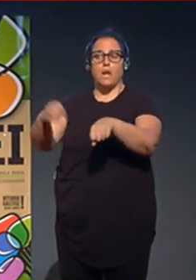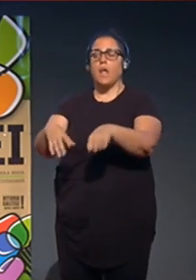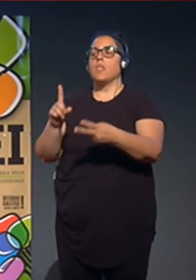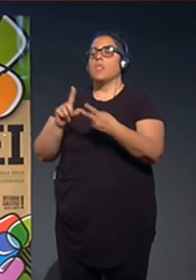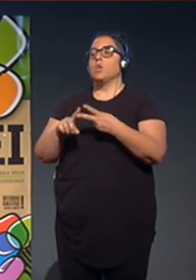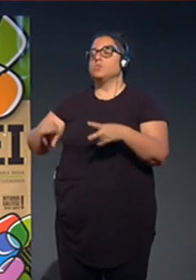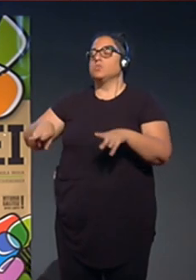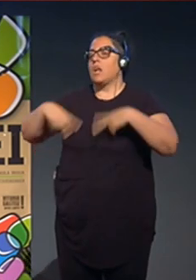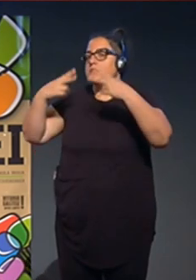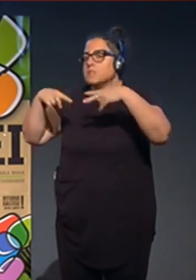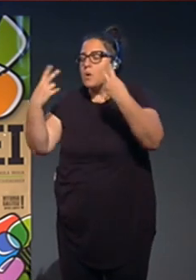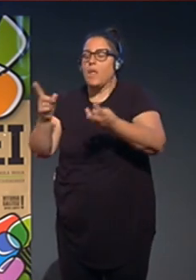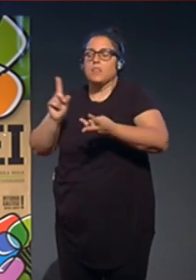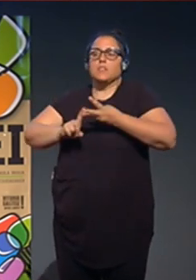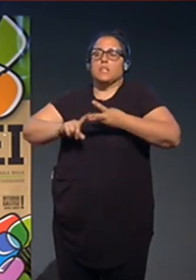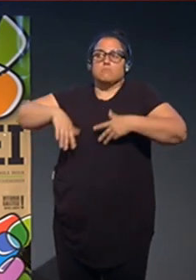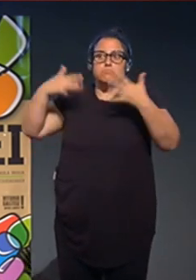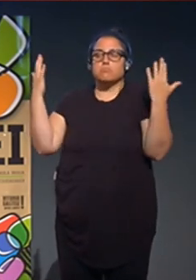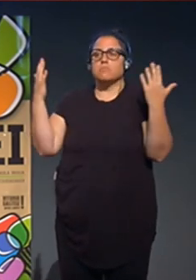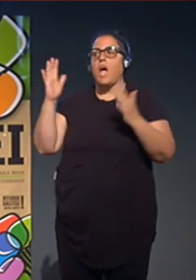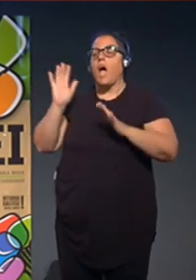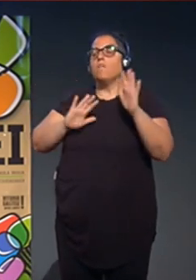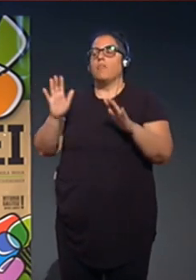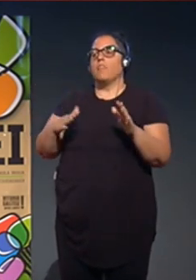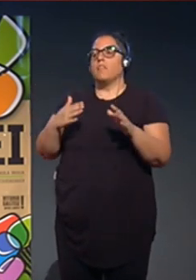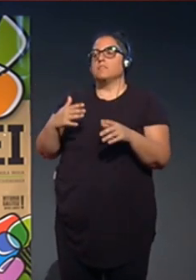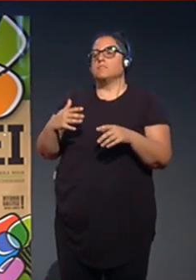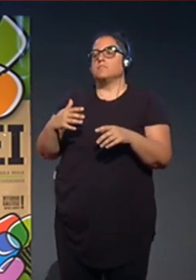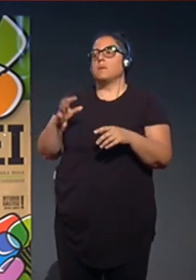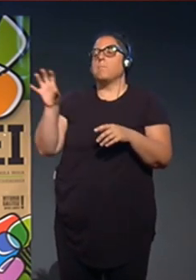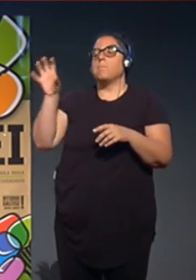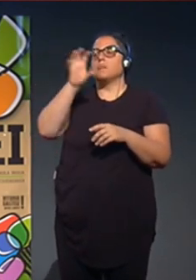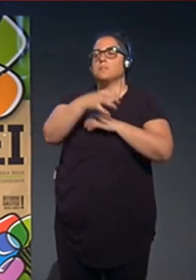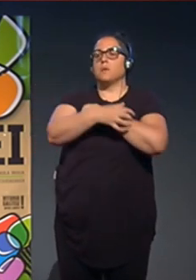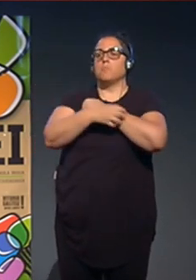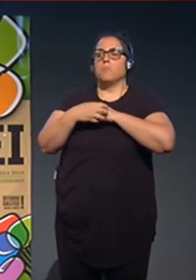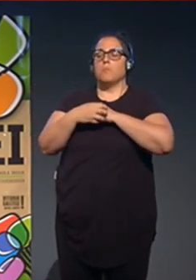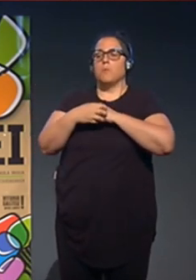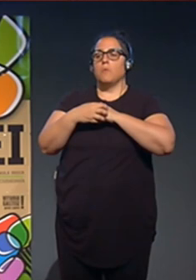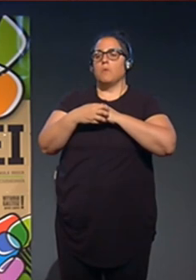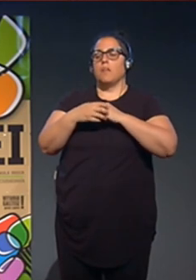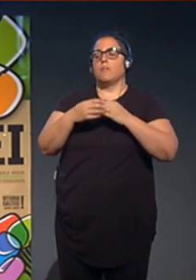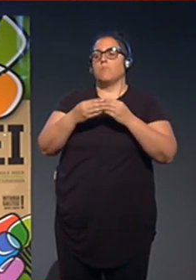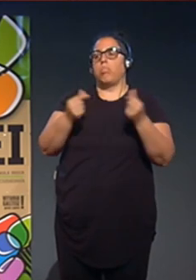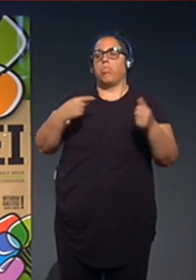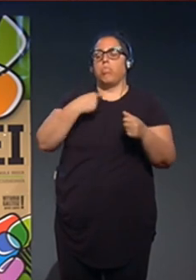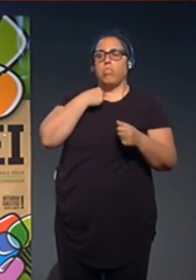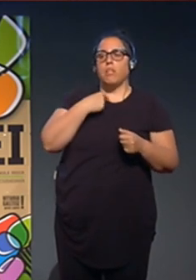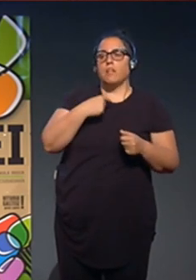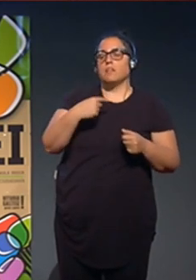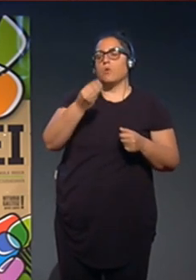los restaurantes a veces se pierden y se desperdician en los países sobre todo más pobres porque no tienen refrigeradores Pero